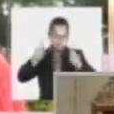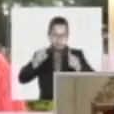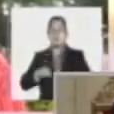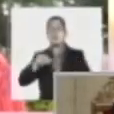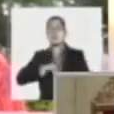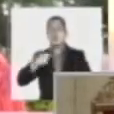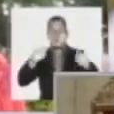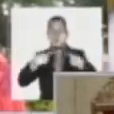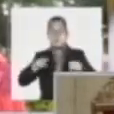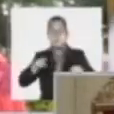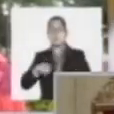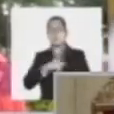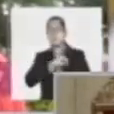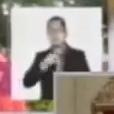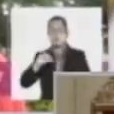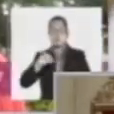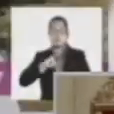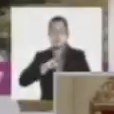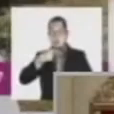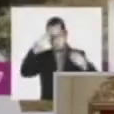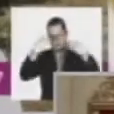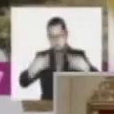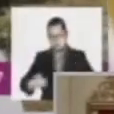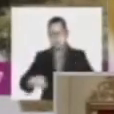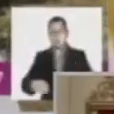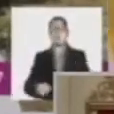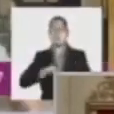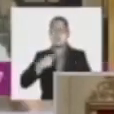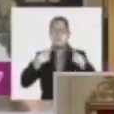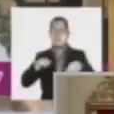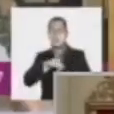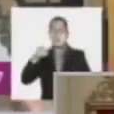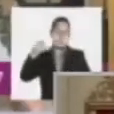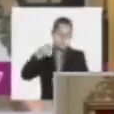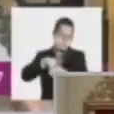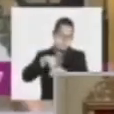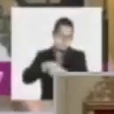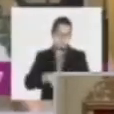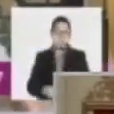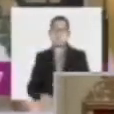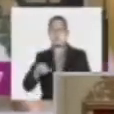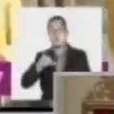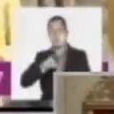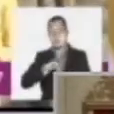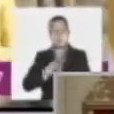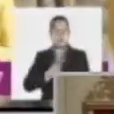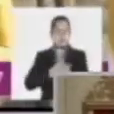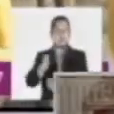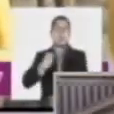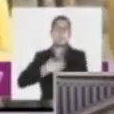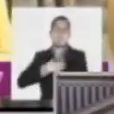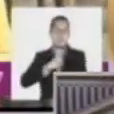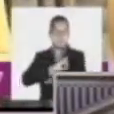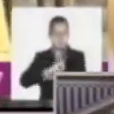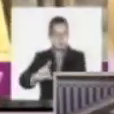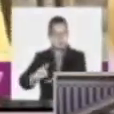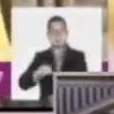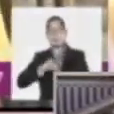la gestión gubernamental sobre la justicia en particular en estos 10 años. Que lo dices, la justicia además estuvo